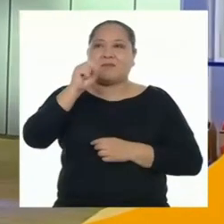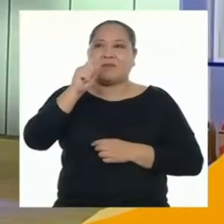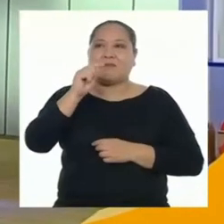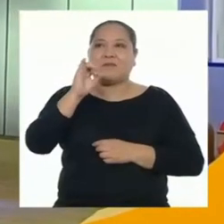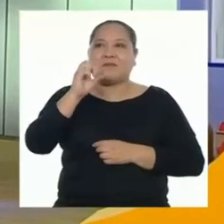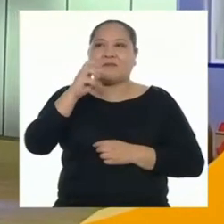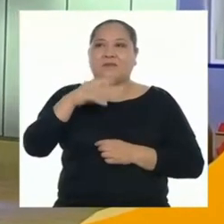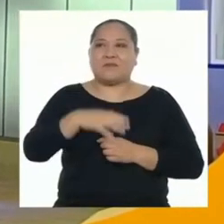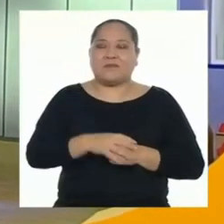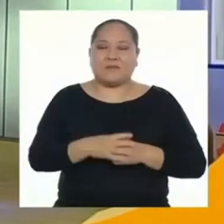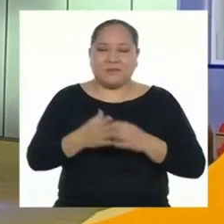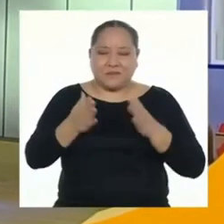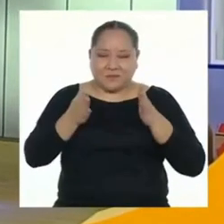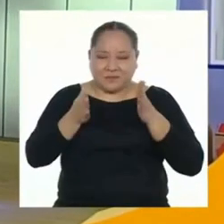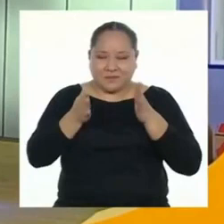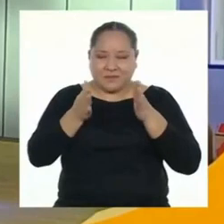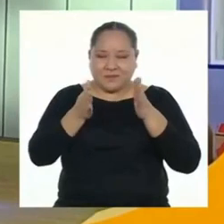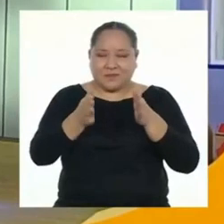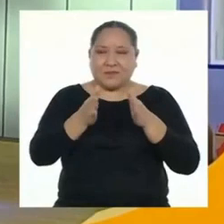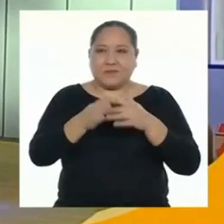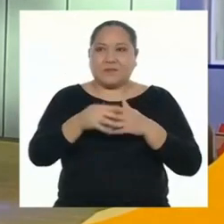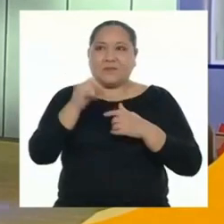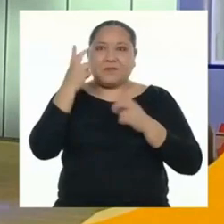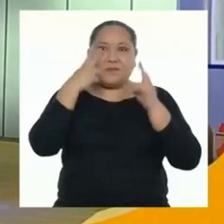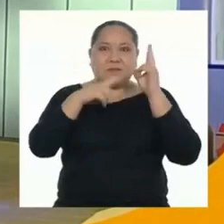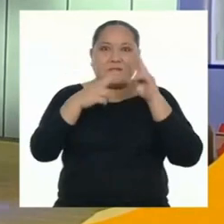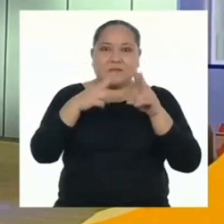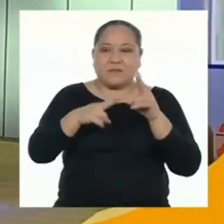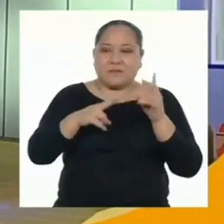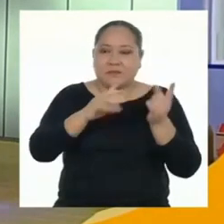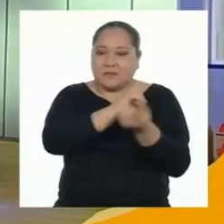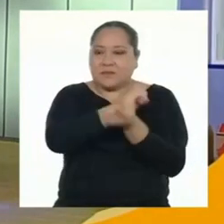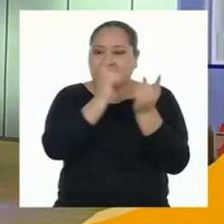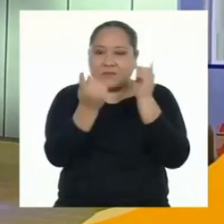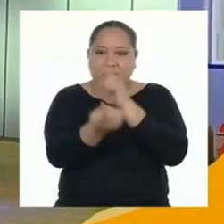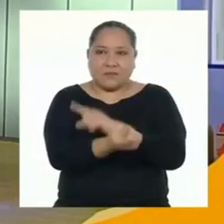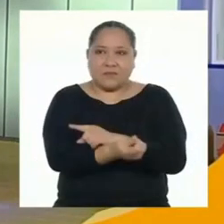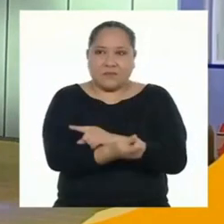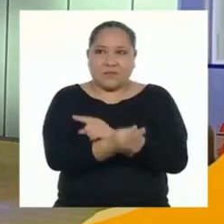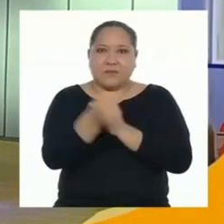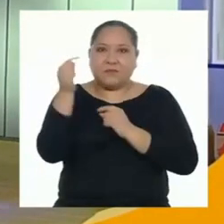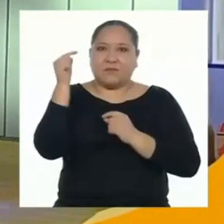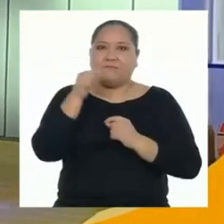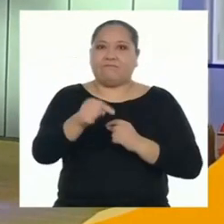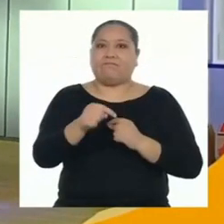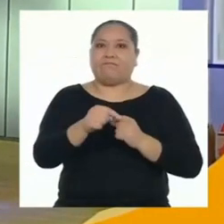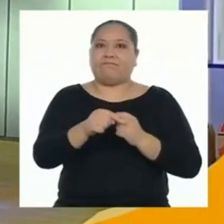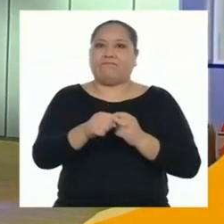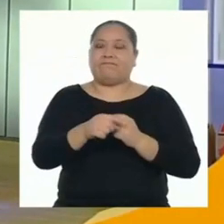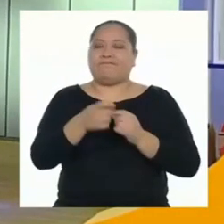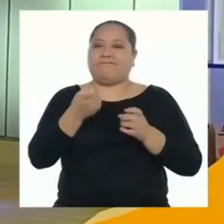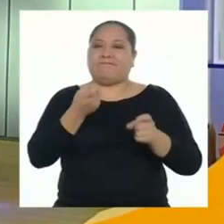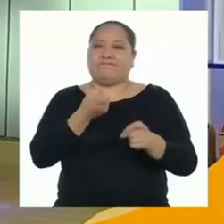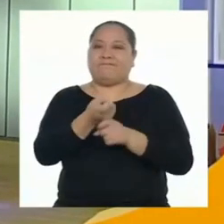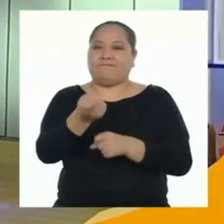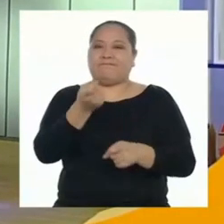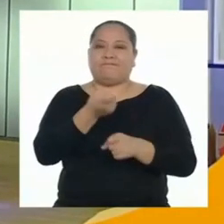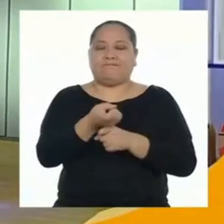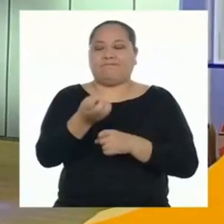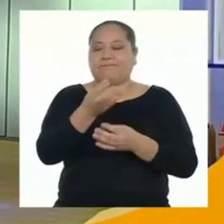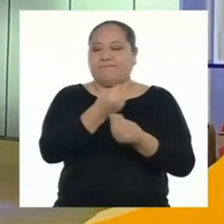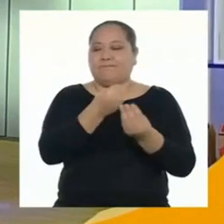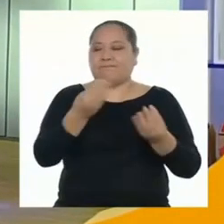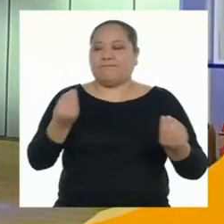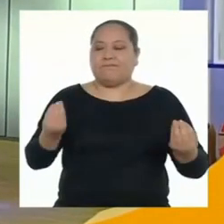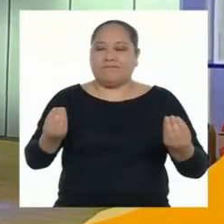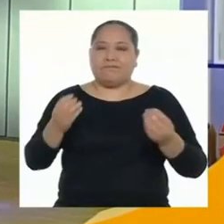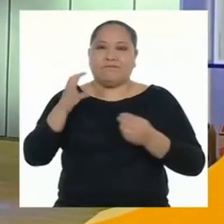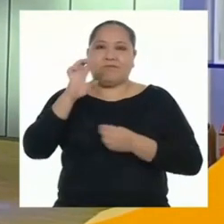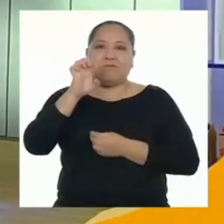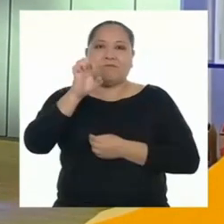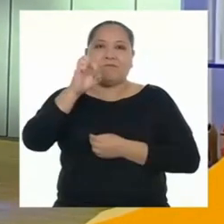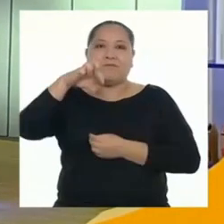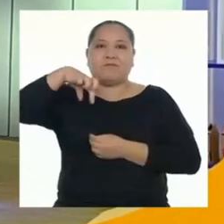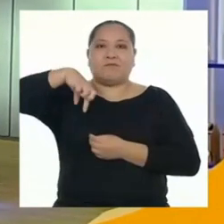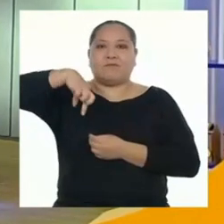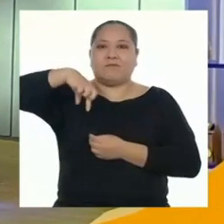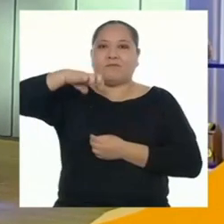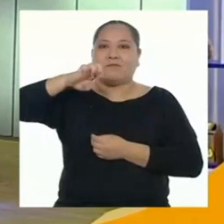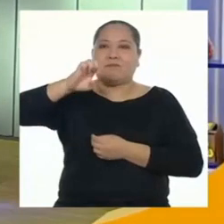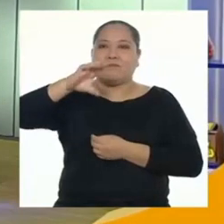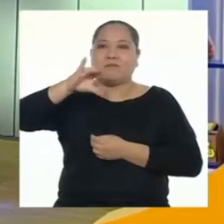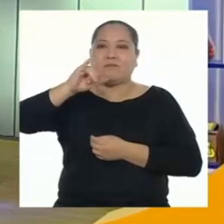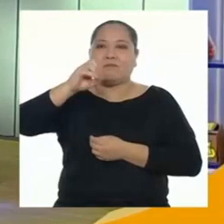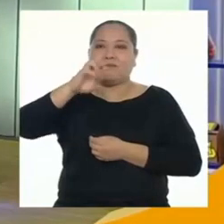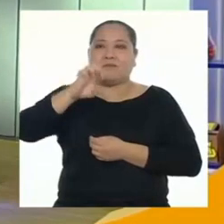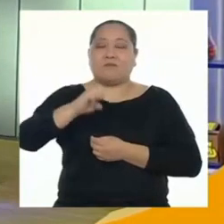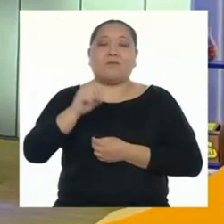y armonía, porque si sucede algo que altere el balance, podría resultar dañino para muchas especies. Llamemos a la